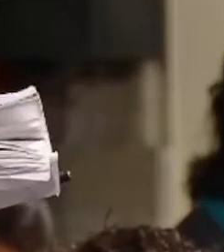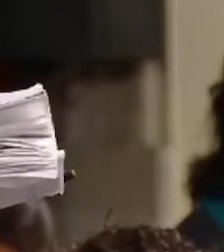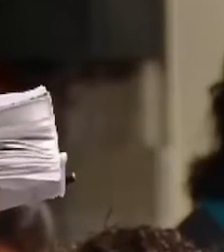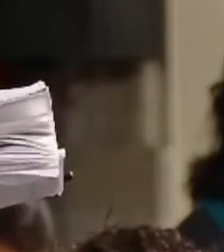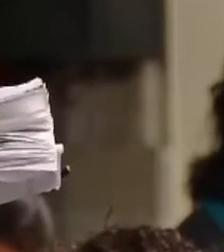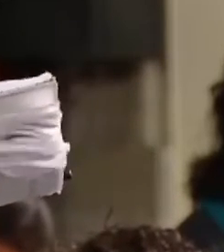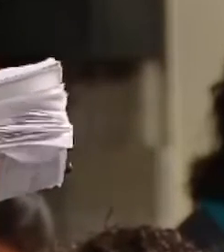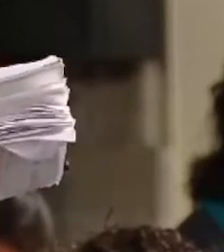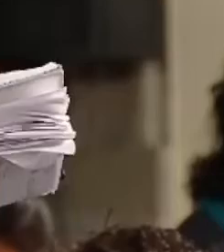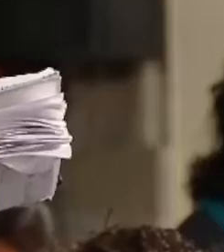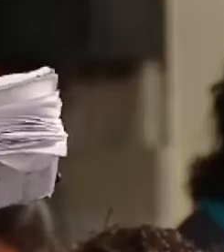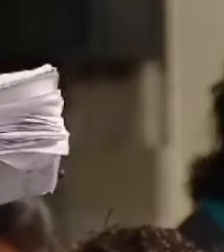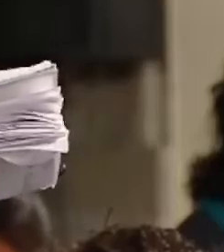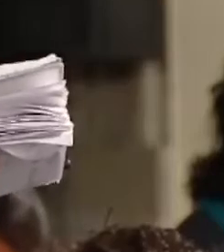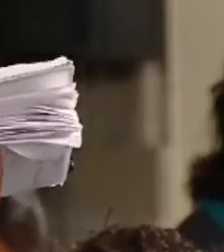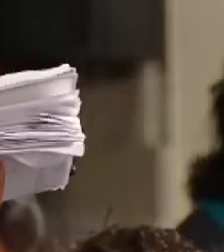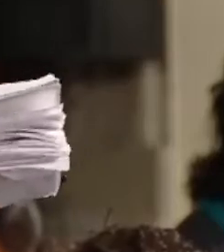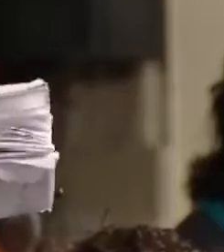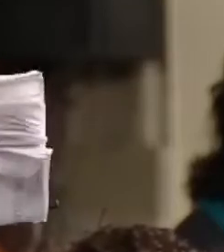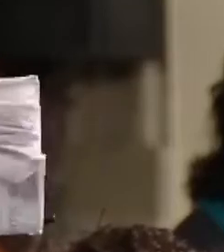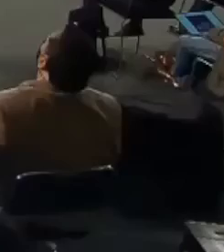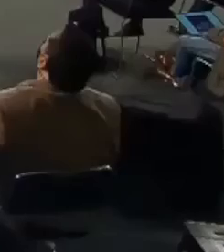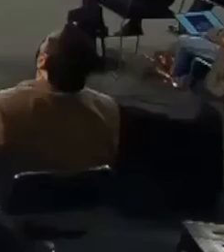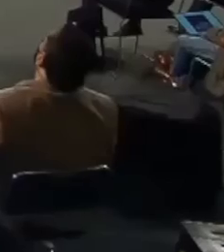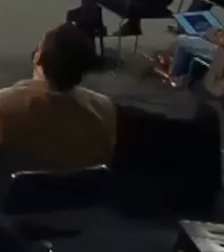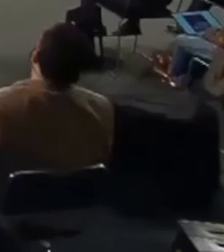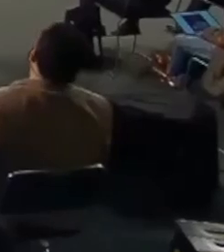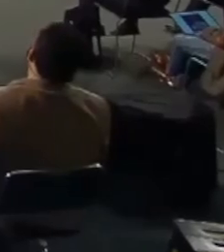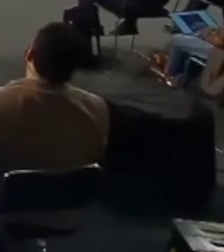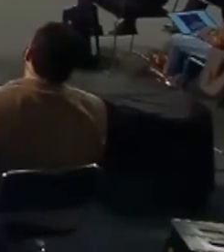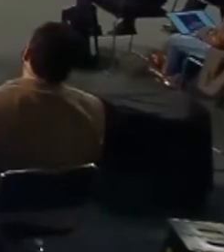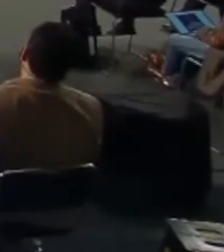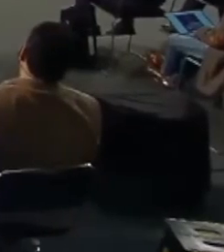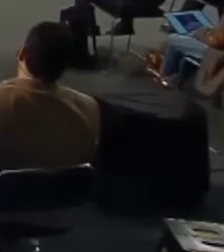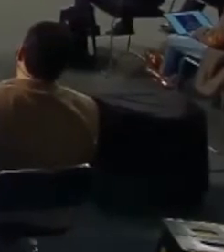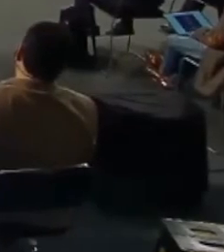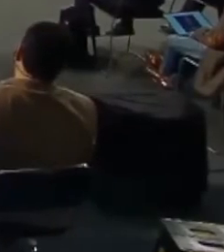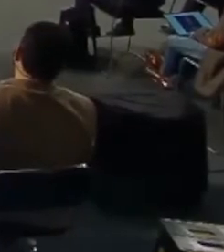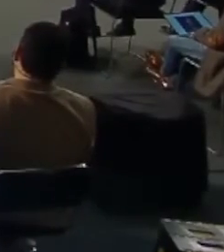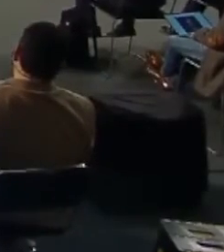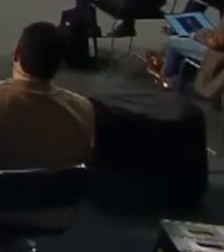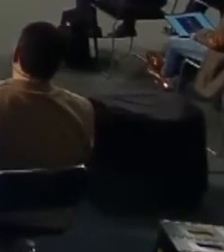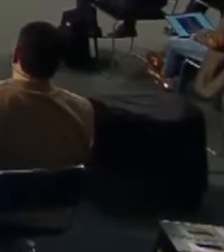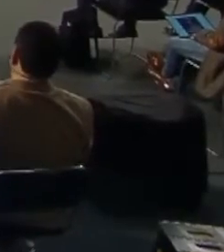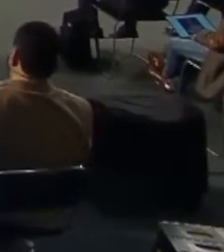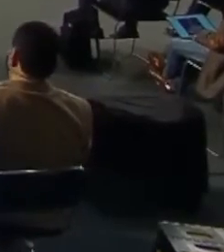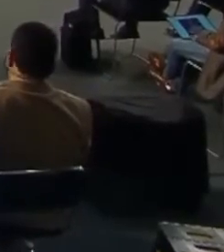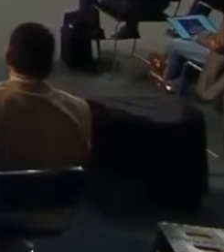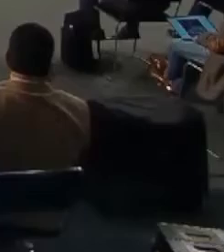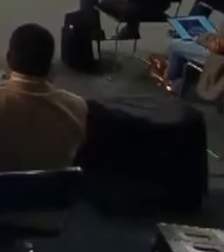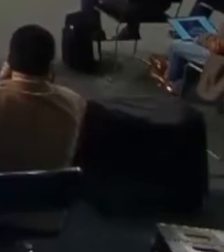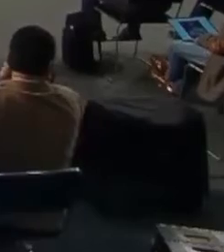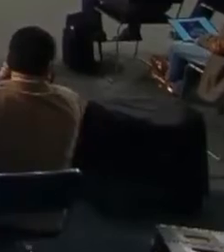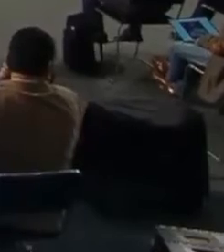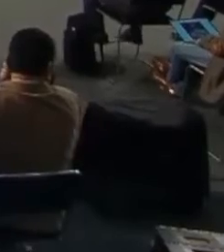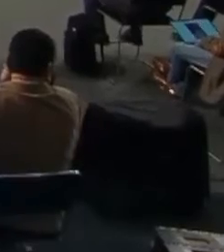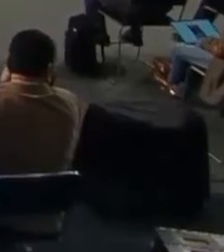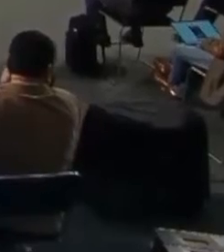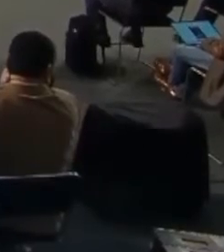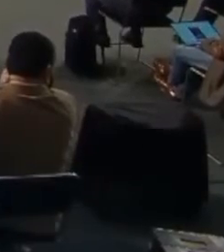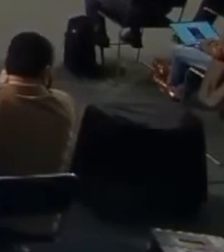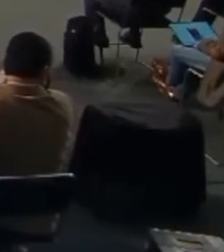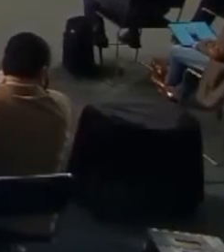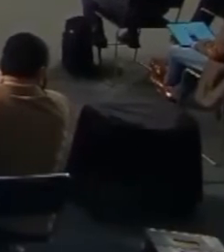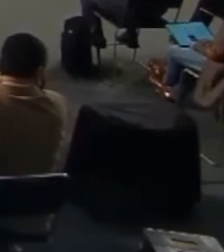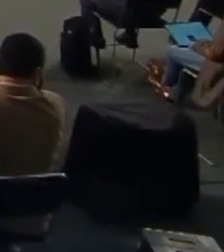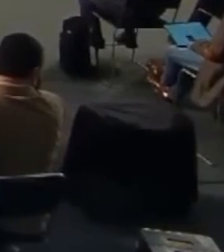Hay mucha molestia en estas condonaciones que se hicieron porque pues